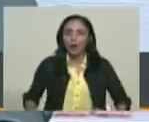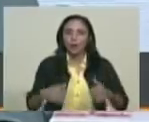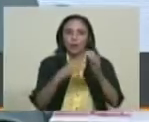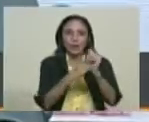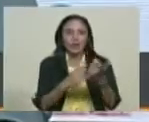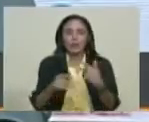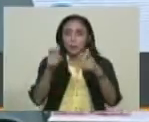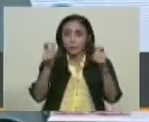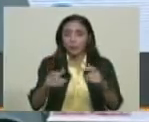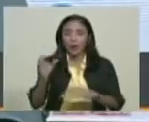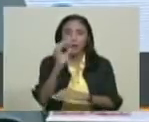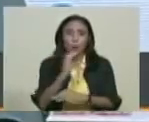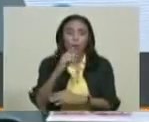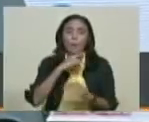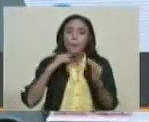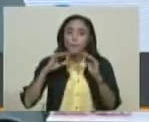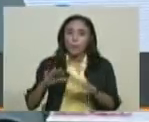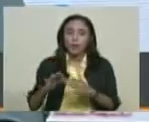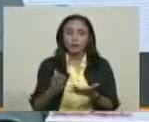en Colombia.